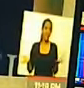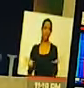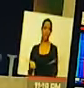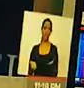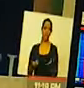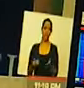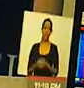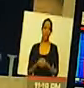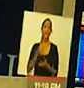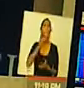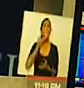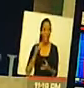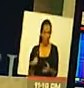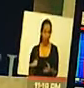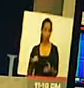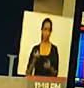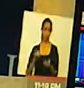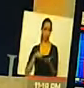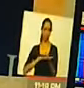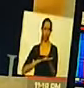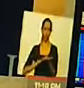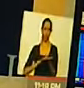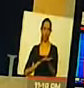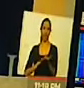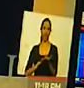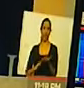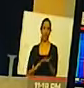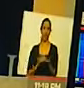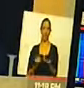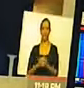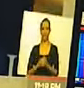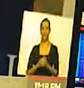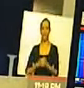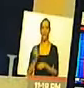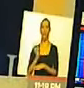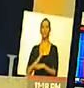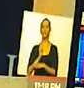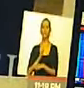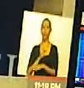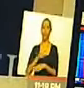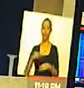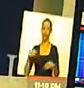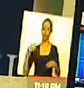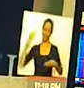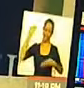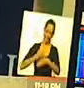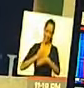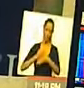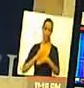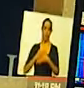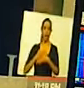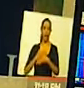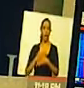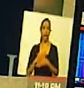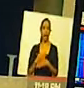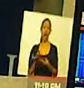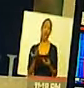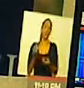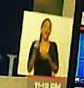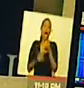la mejor resolución sería acelerar el colapso, aunque produzca